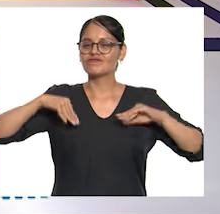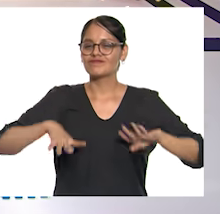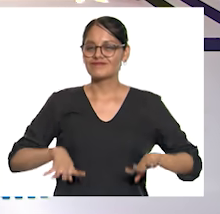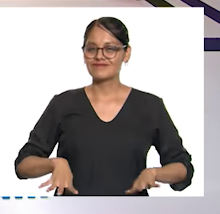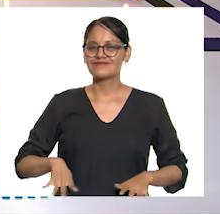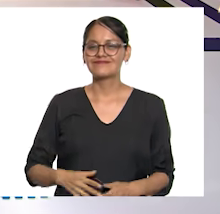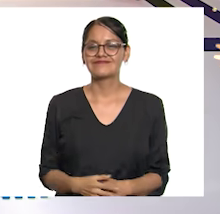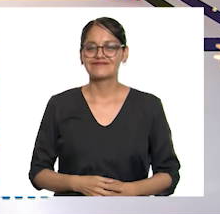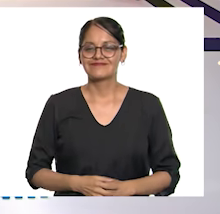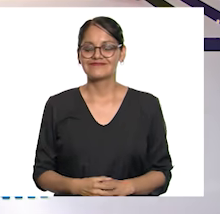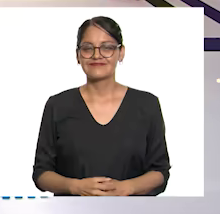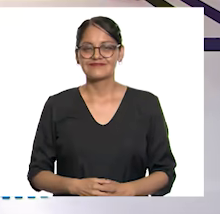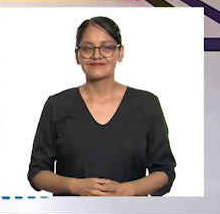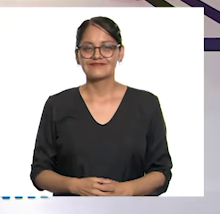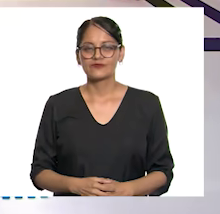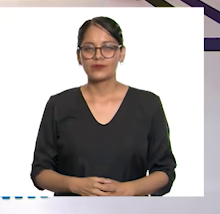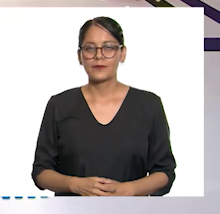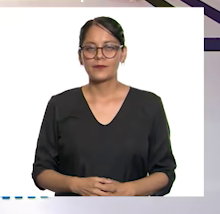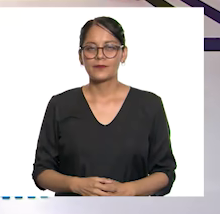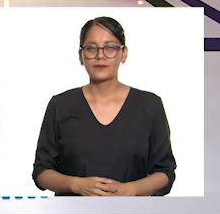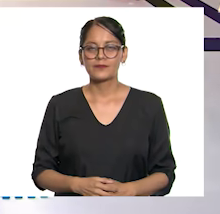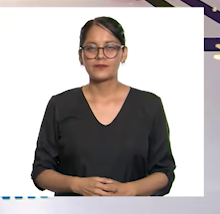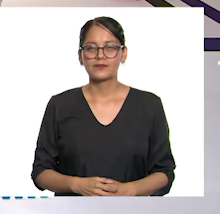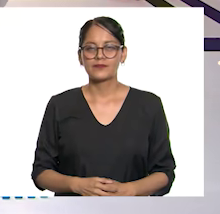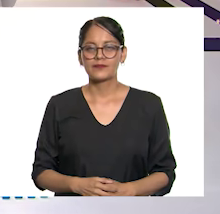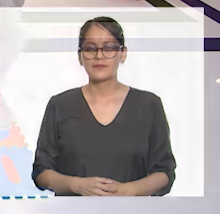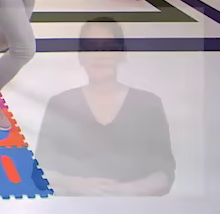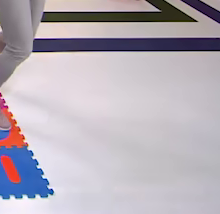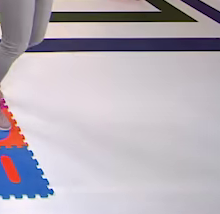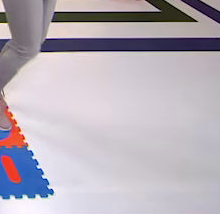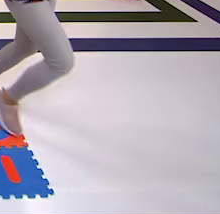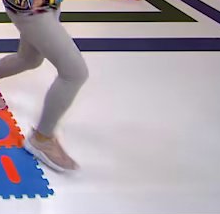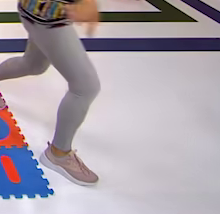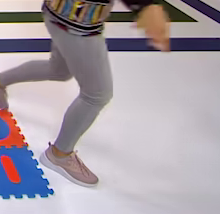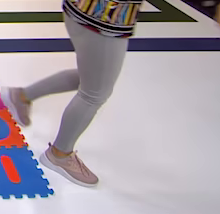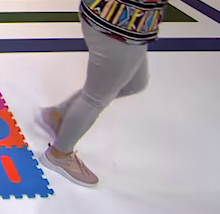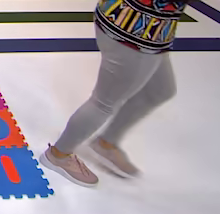¡Sí! ¡Sí! ¡Sí!